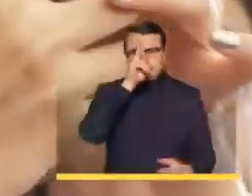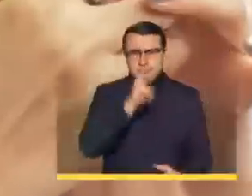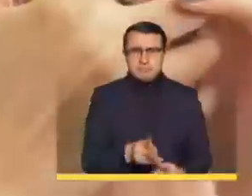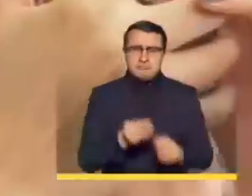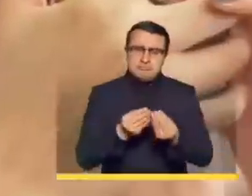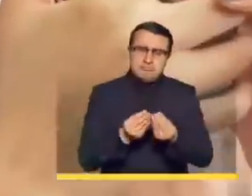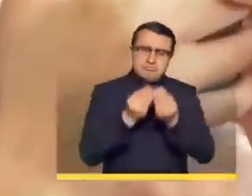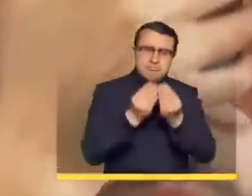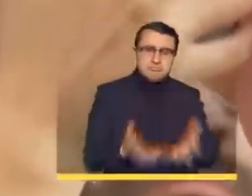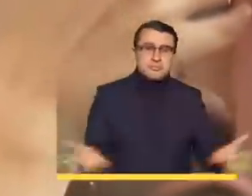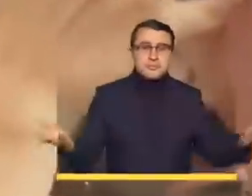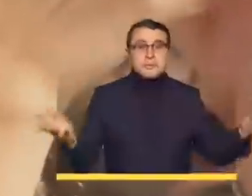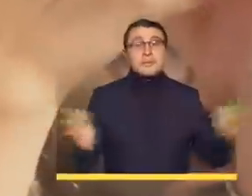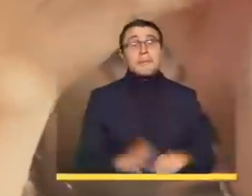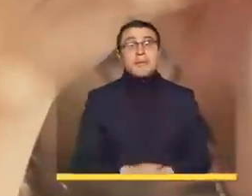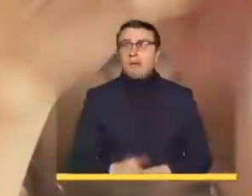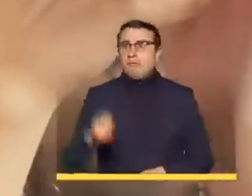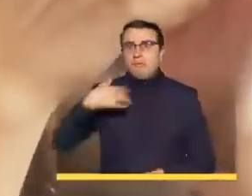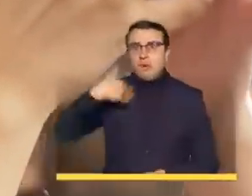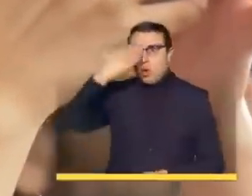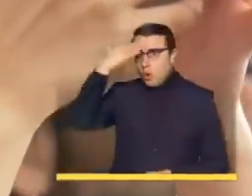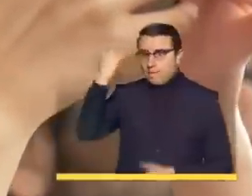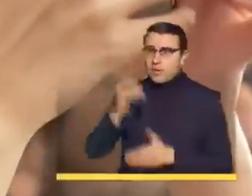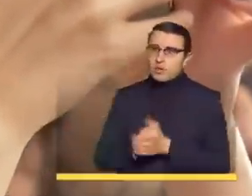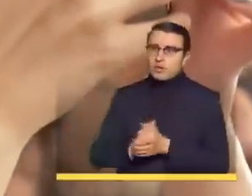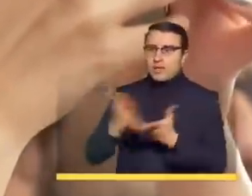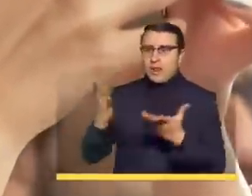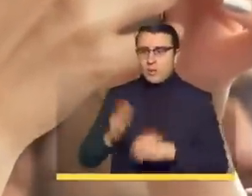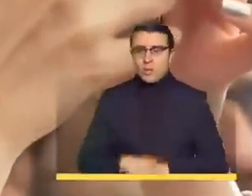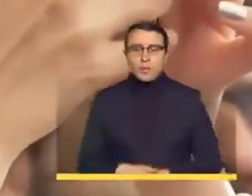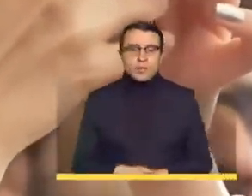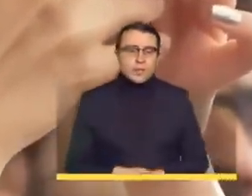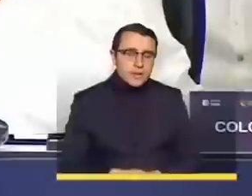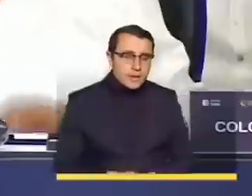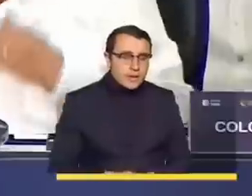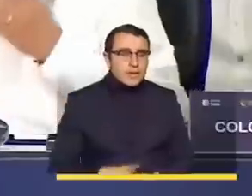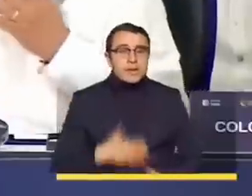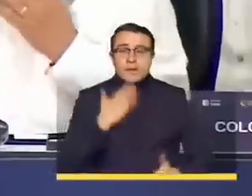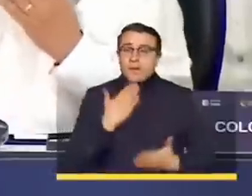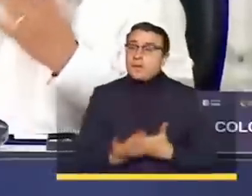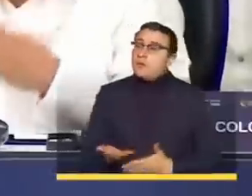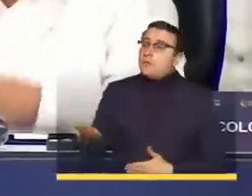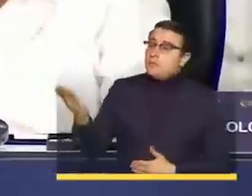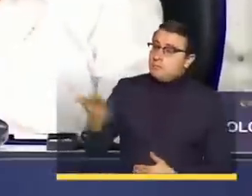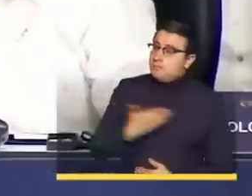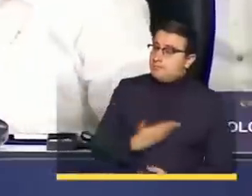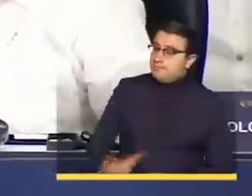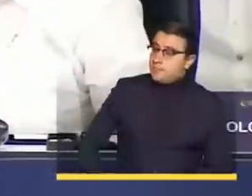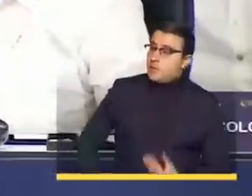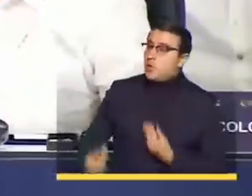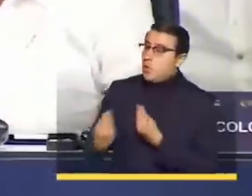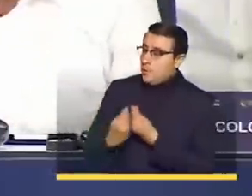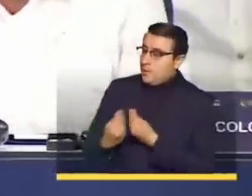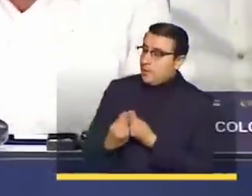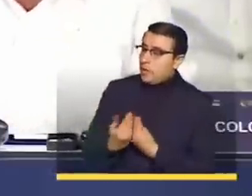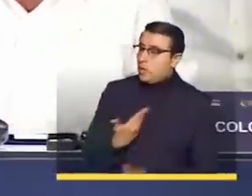tengo que hacer aquí el saludo protocolario y se me había olvidado. Tengo que agradecerle a usted, señor presidente, compañero